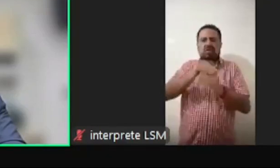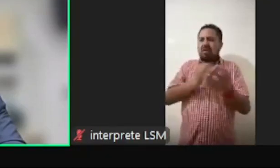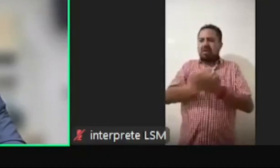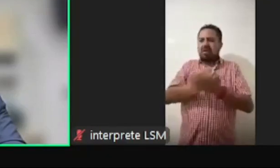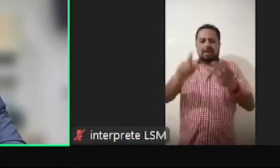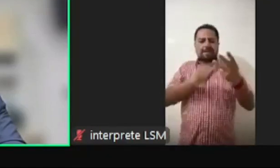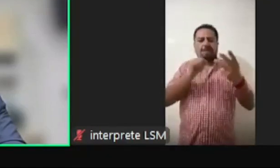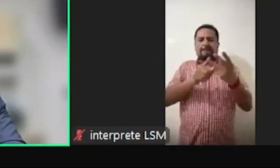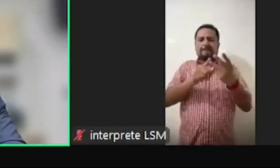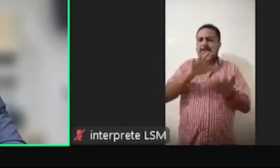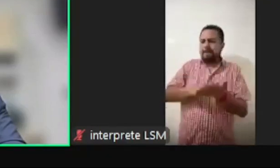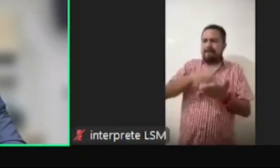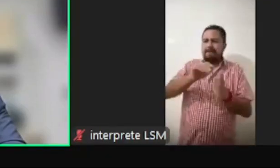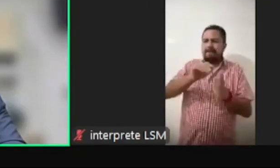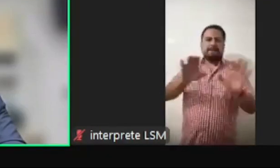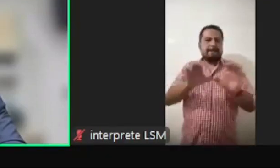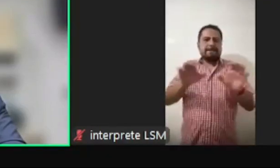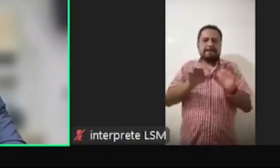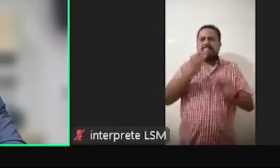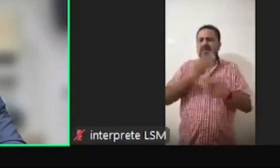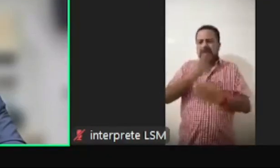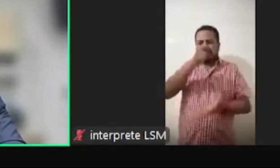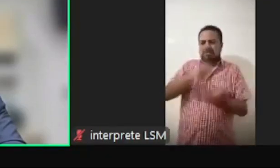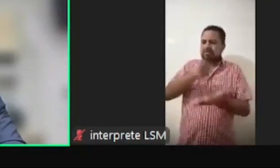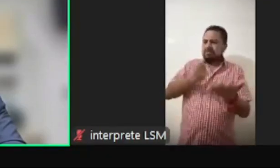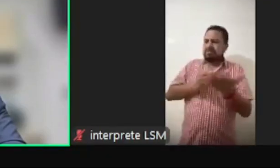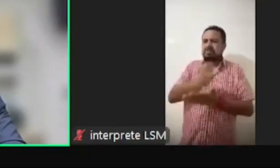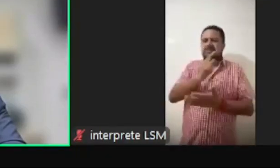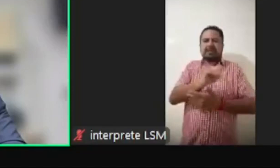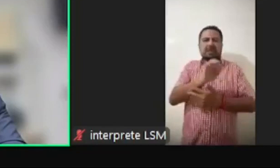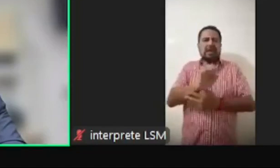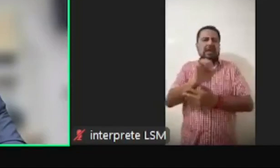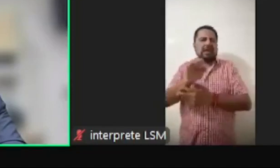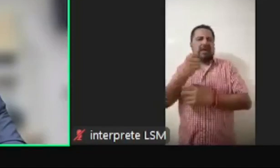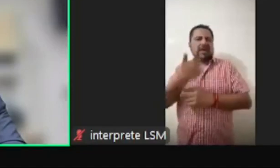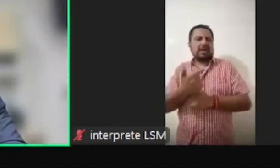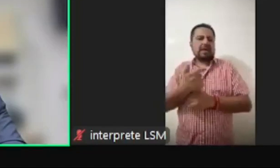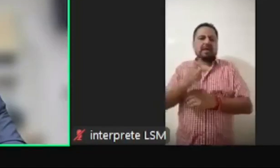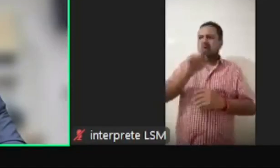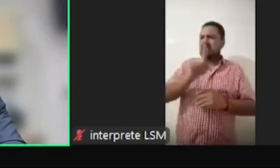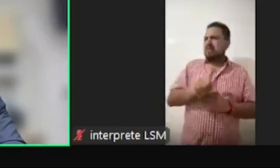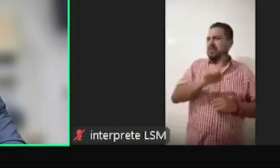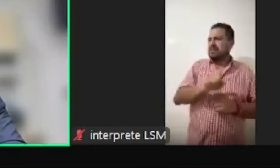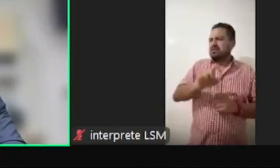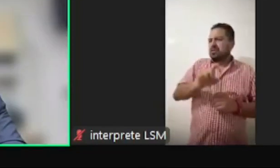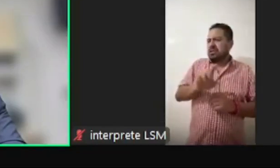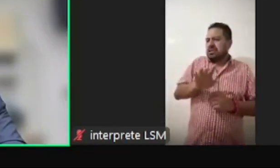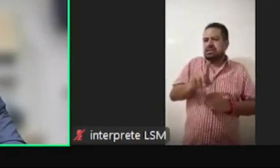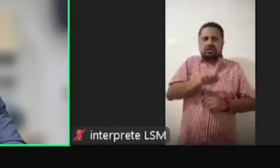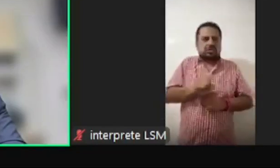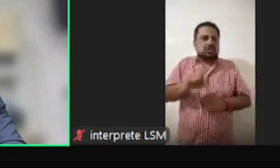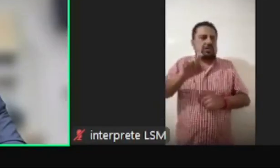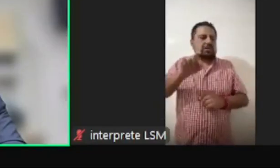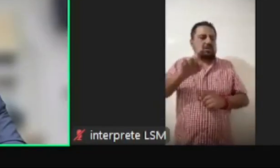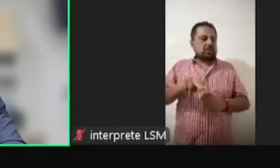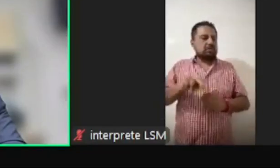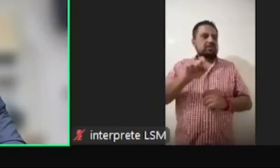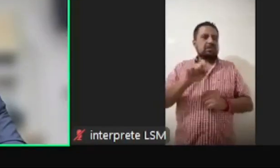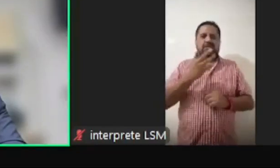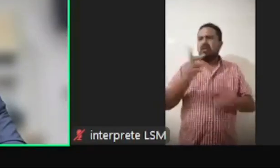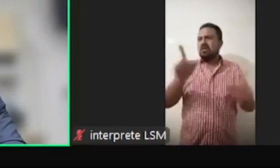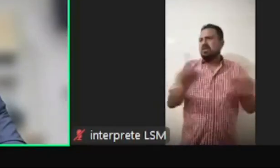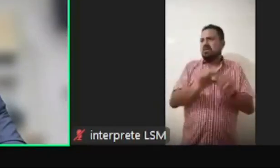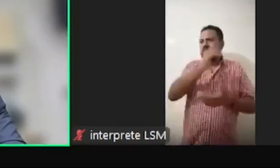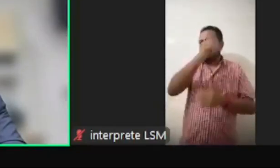copia certificada de la presente sentencia del expediente TE diagonal GEC diagonal 135 diagonal 2024. Es la cuenta magistrada